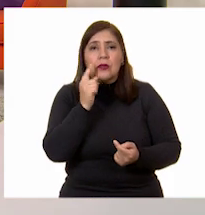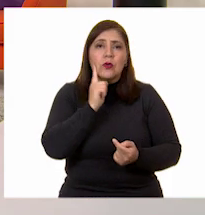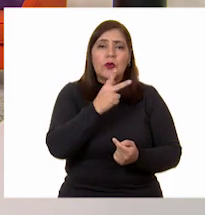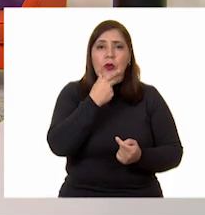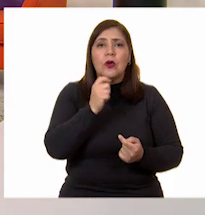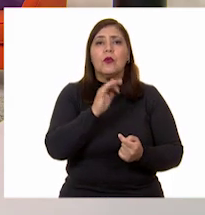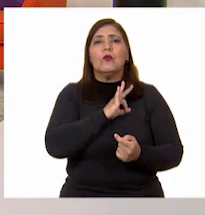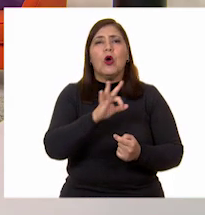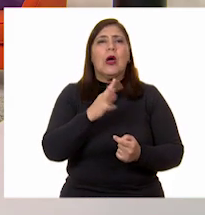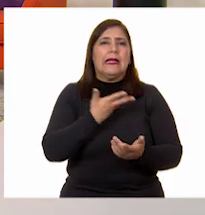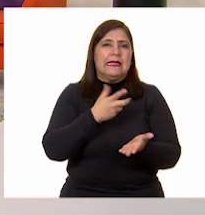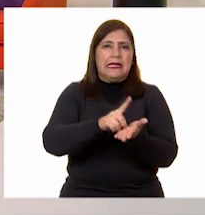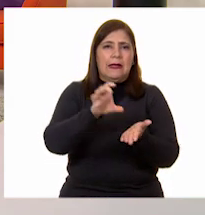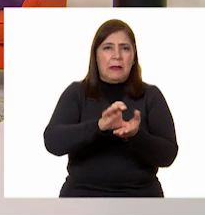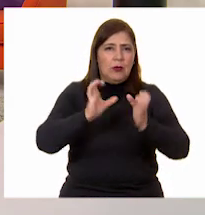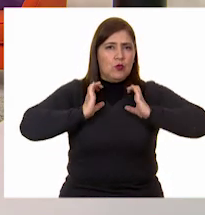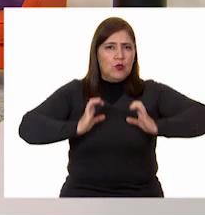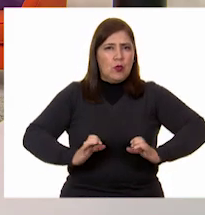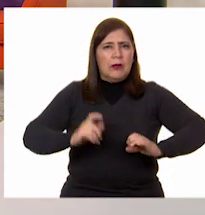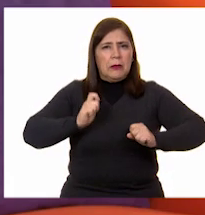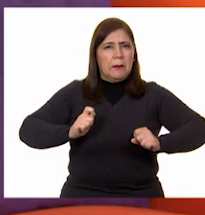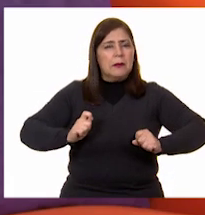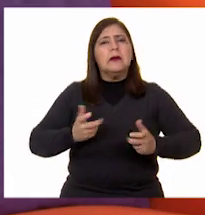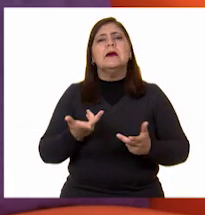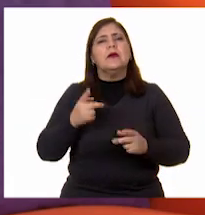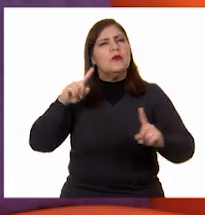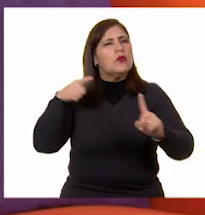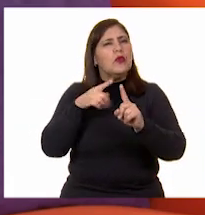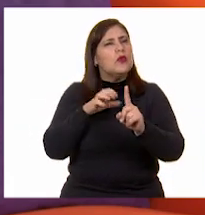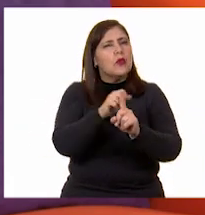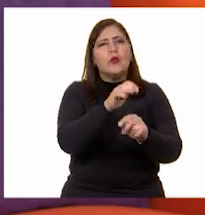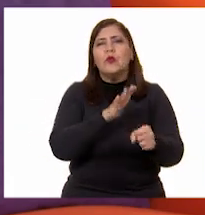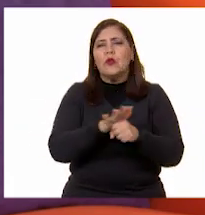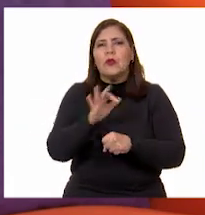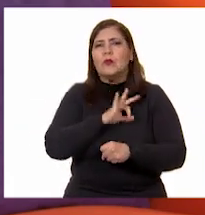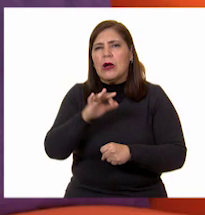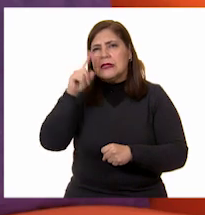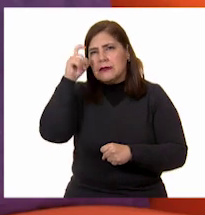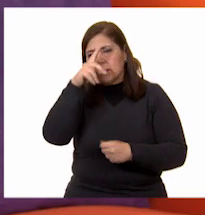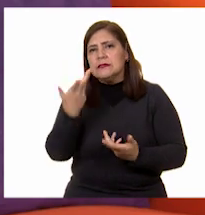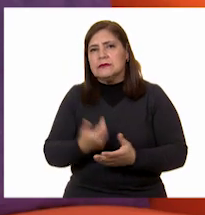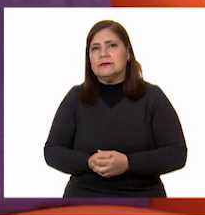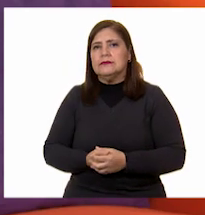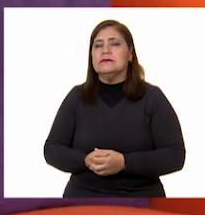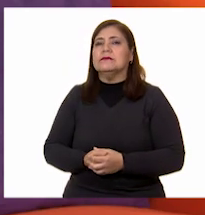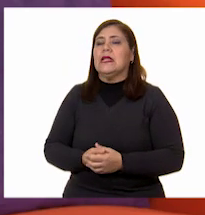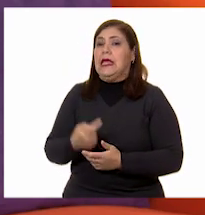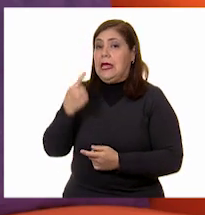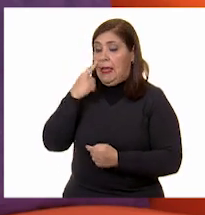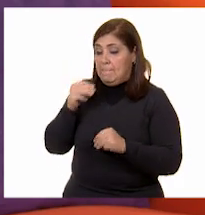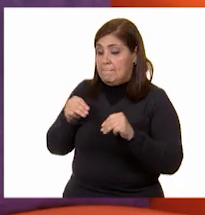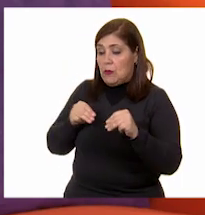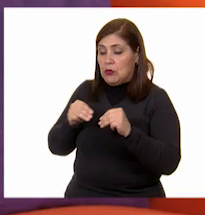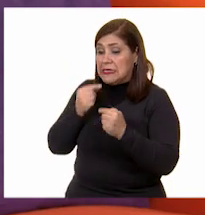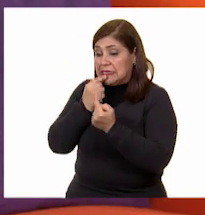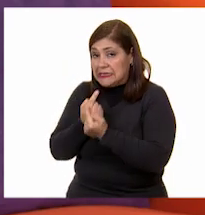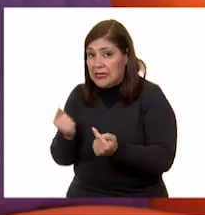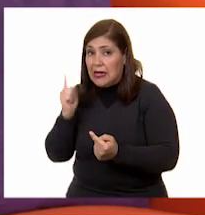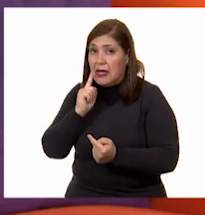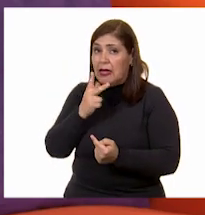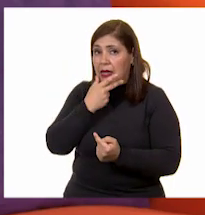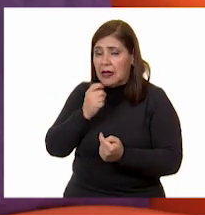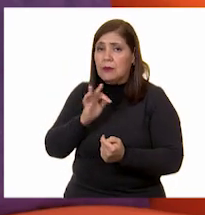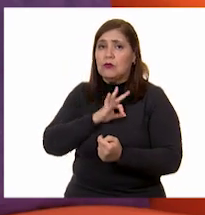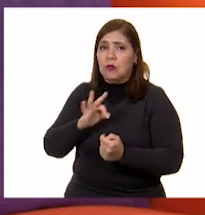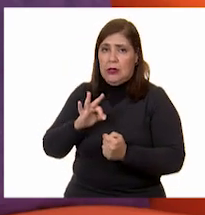¿cuáles serían los principales retos? Los principales retos están en la movilidad. Las niñas, niños y jóvenes con